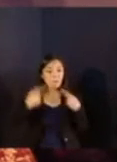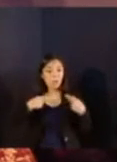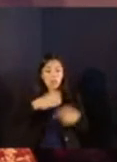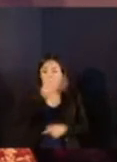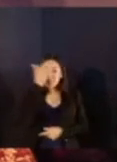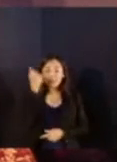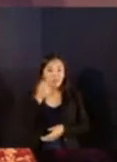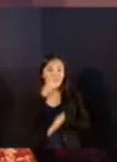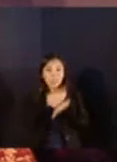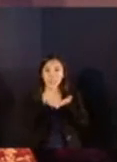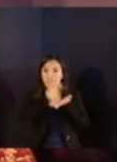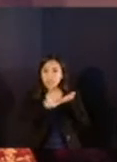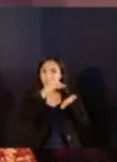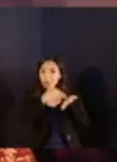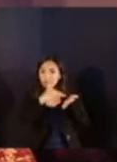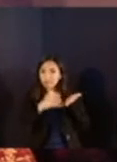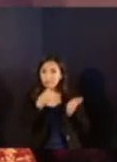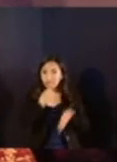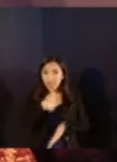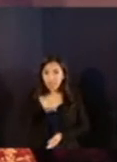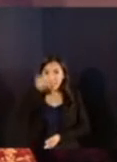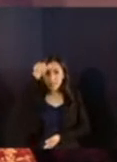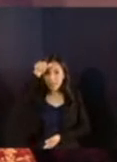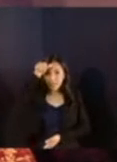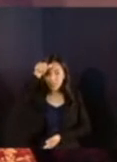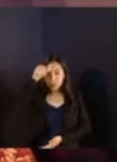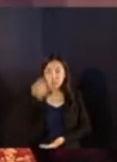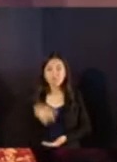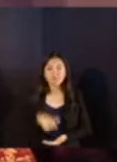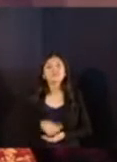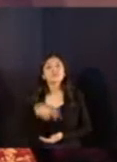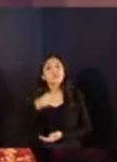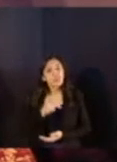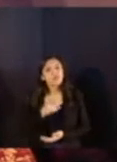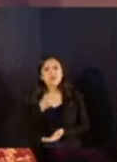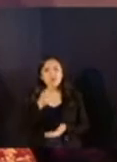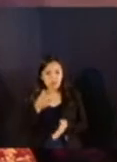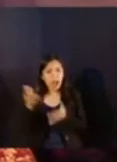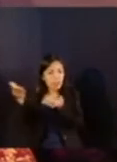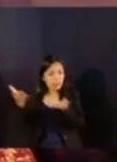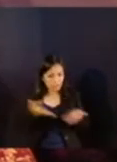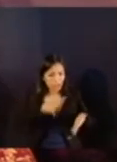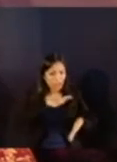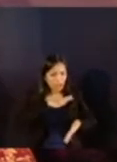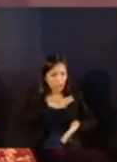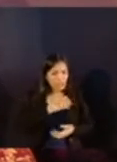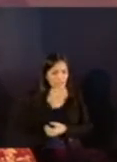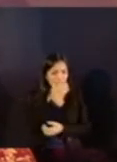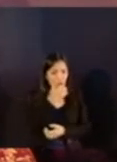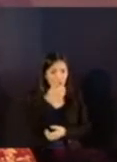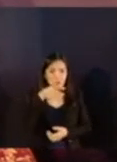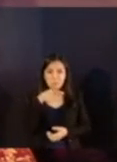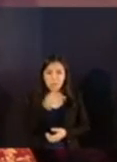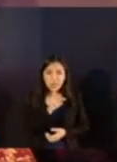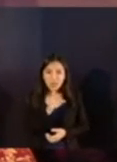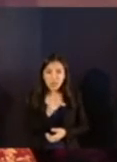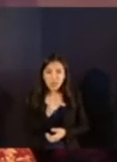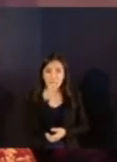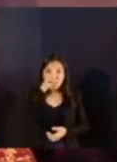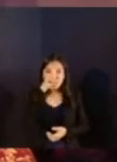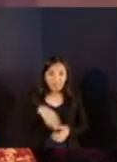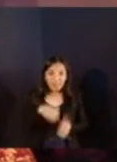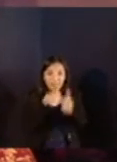no es solo el proporcionarles educación, sino que tenemos un elevado índice de